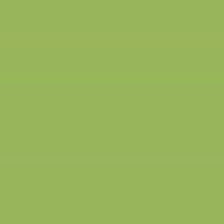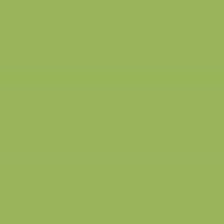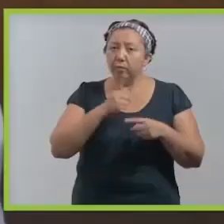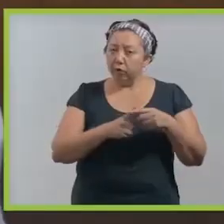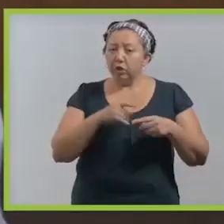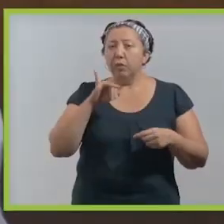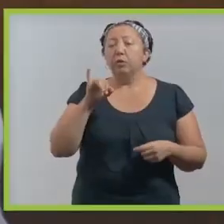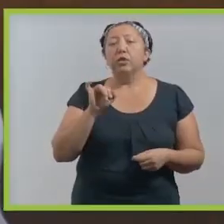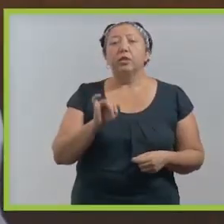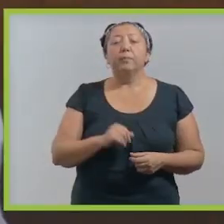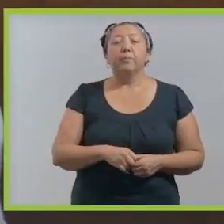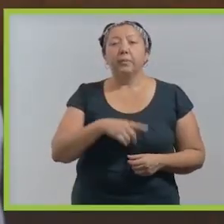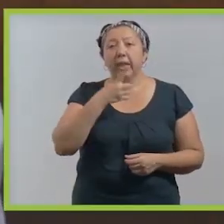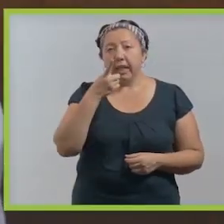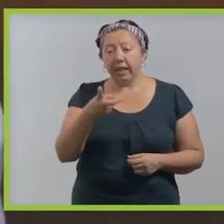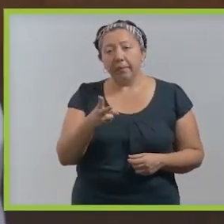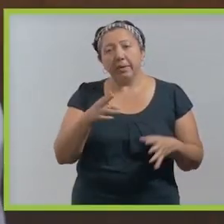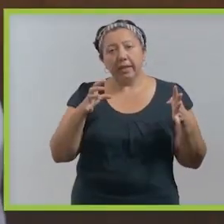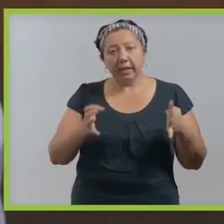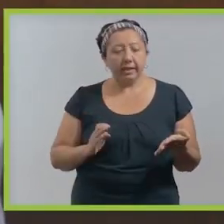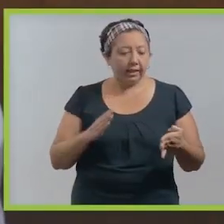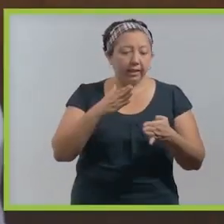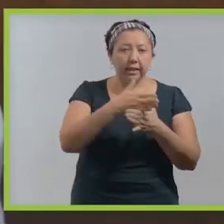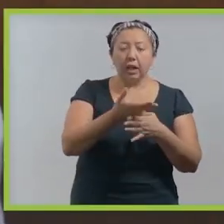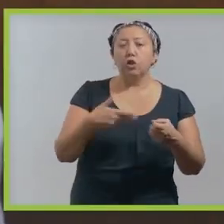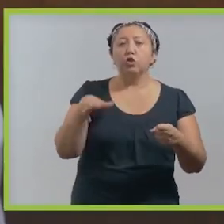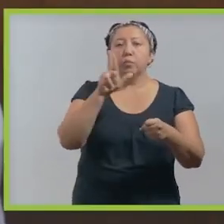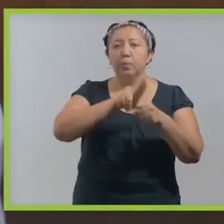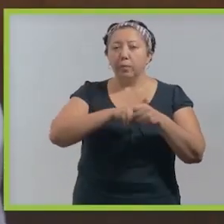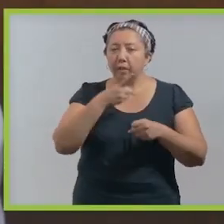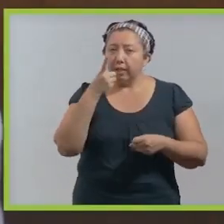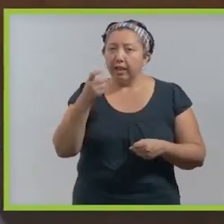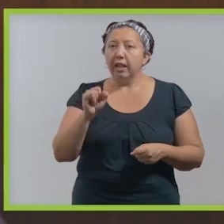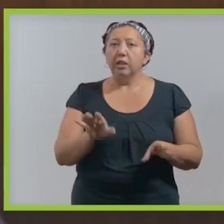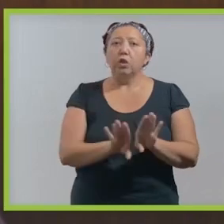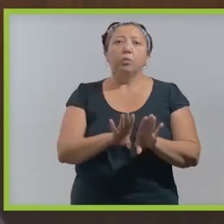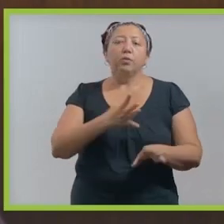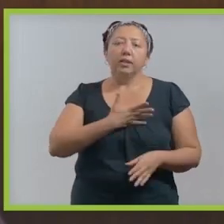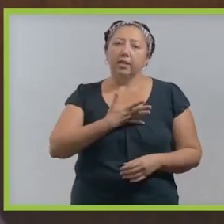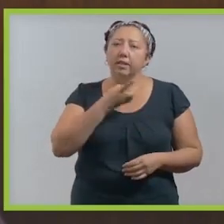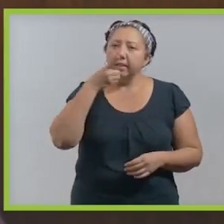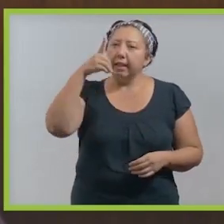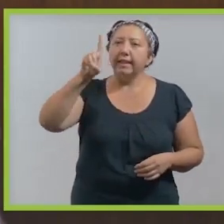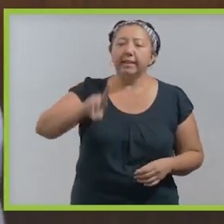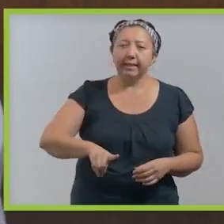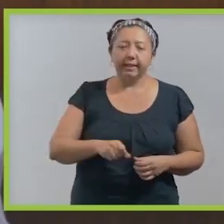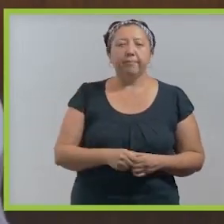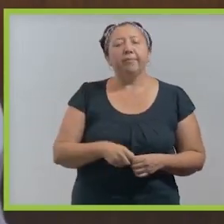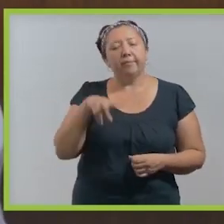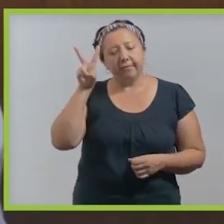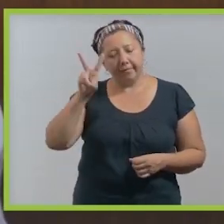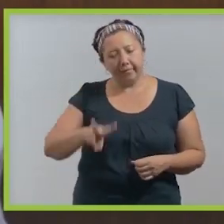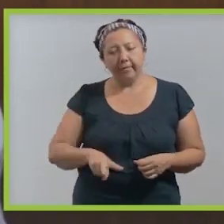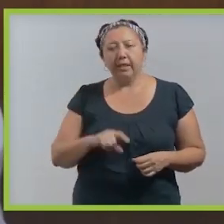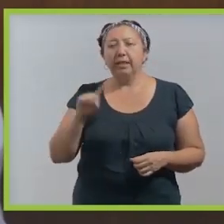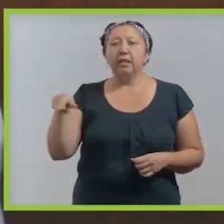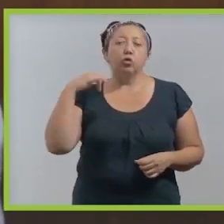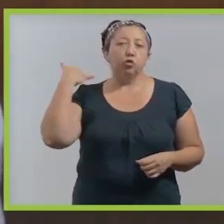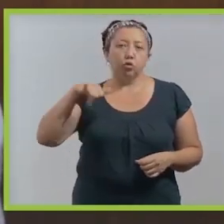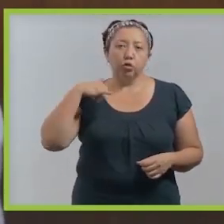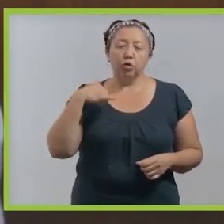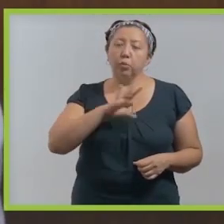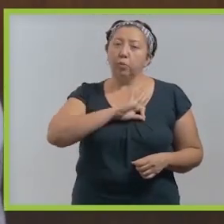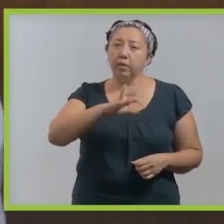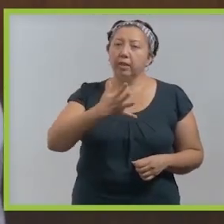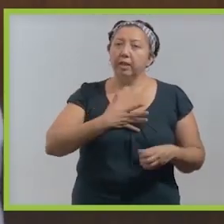positivos, que tiene que ver con los casos que están ingresando a los hospitales y que así es como se tienen que tomar las decisiones. Y la verdad es que los